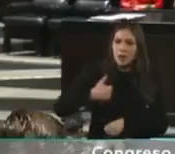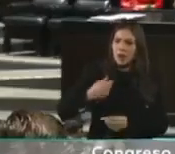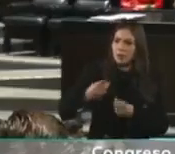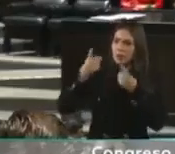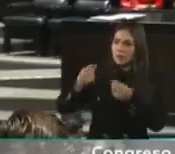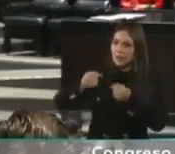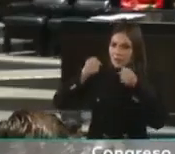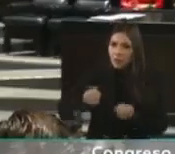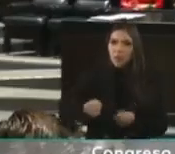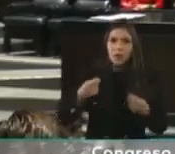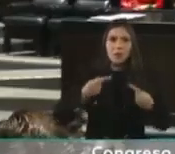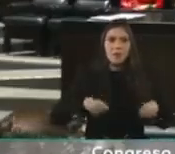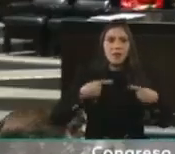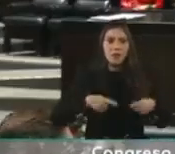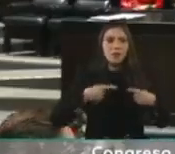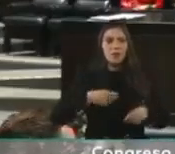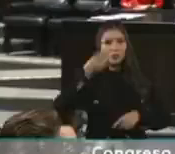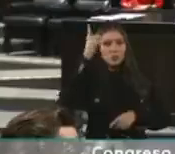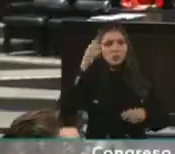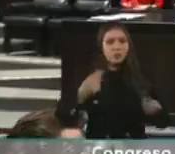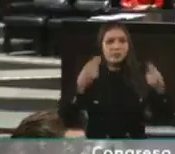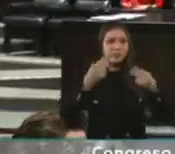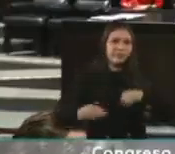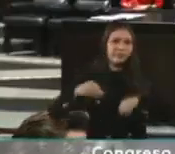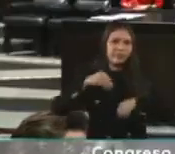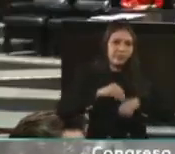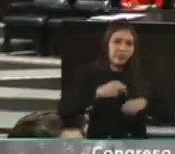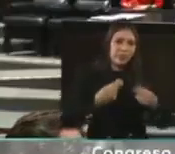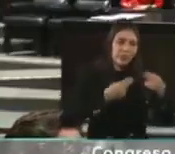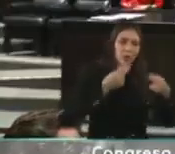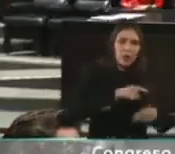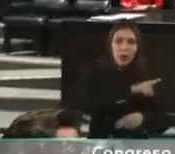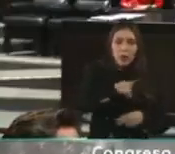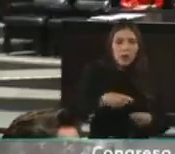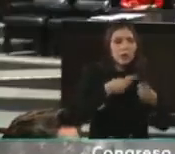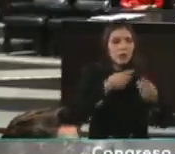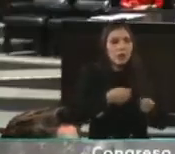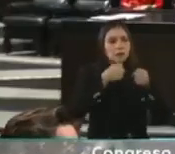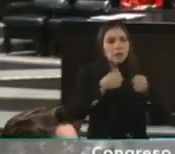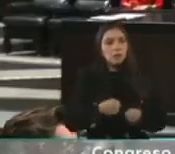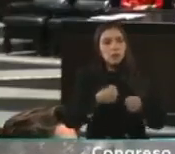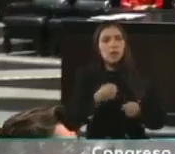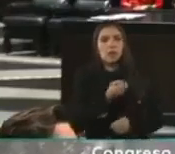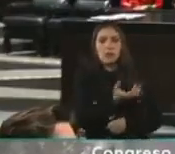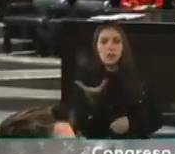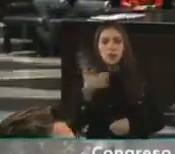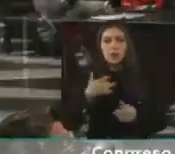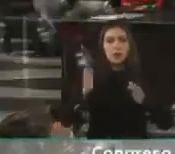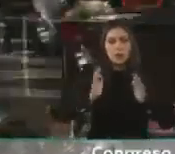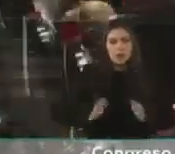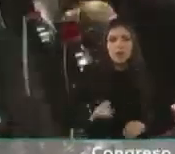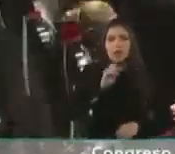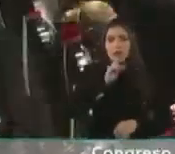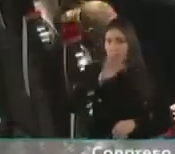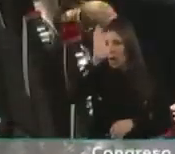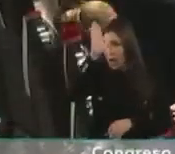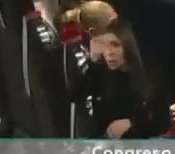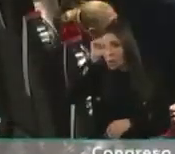generar certidumbre y, sobre todo, cumplir con los compromisos en los organismos y tratados